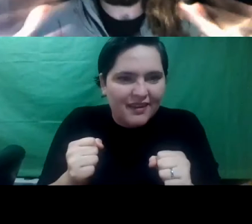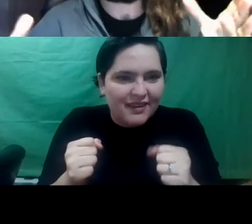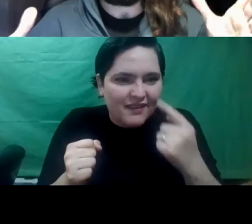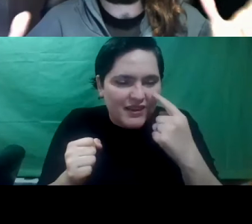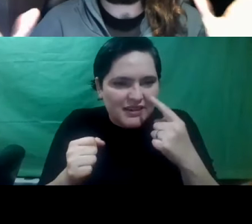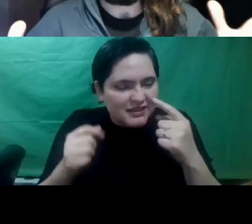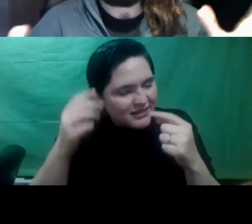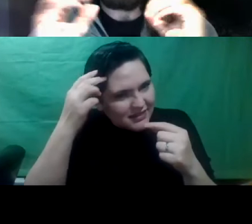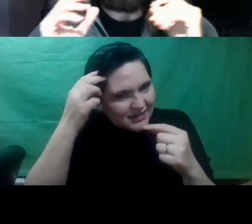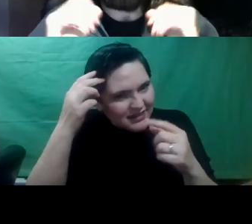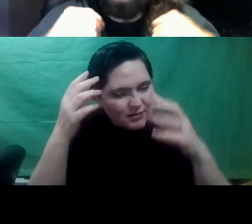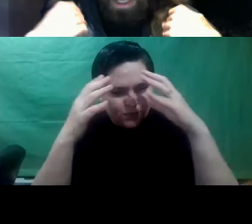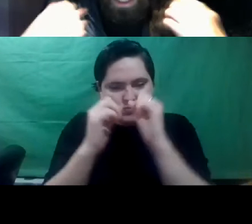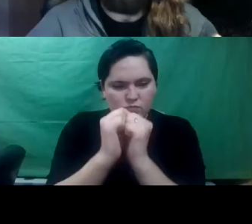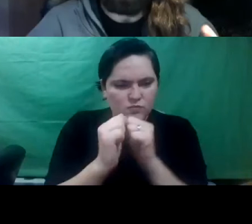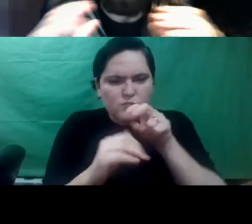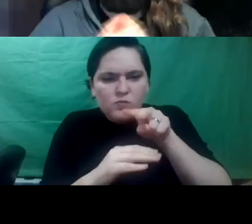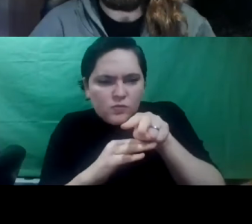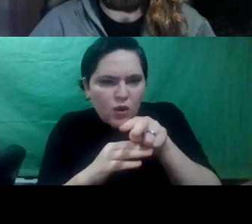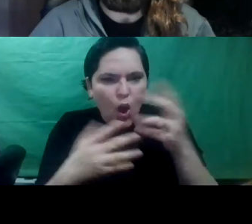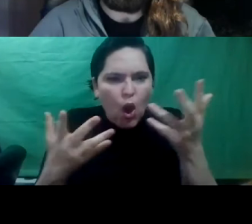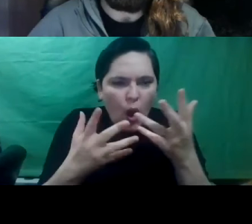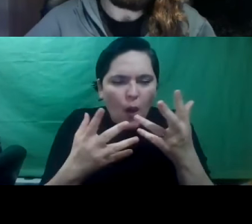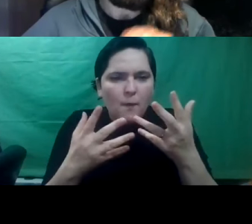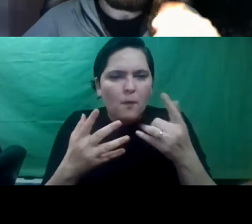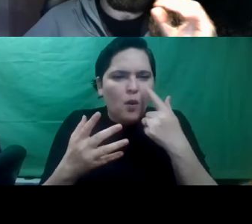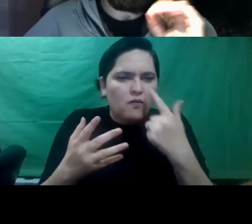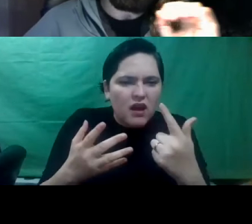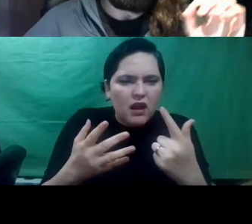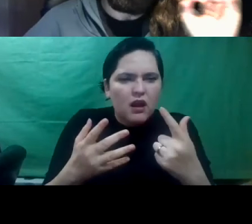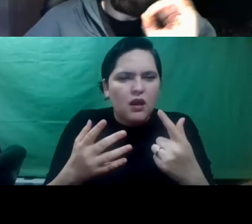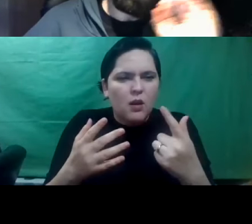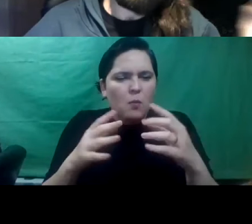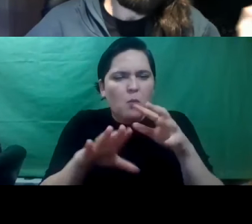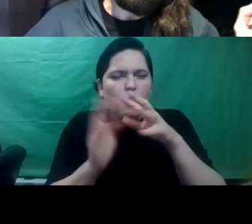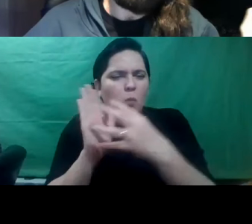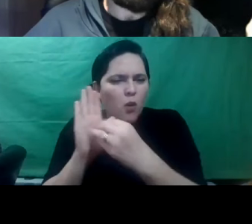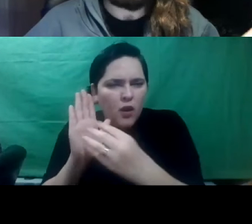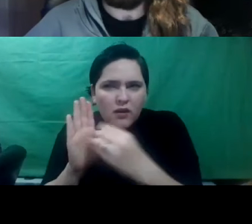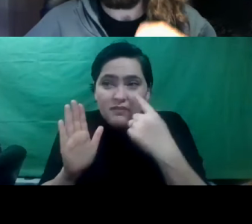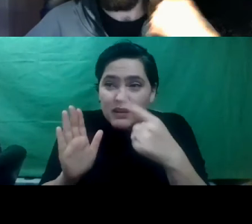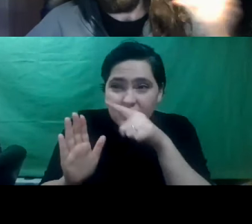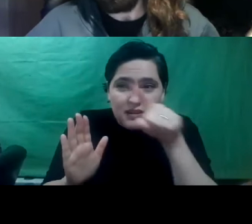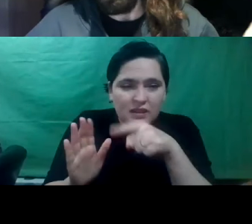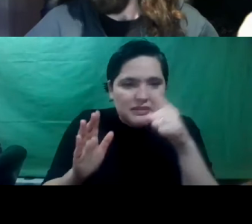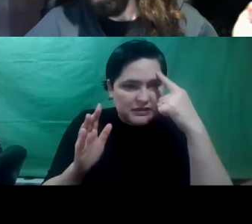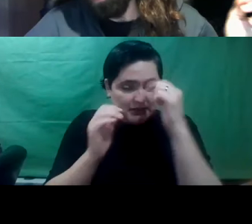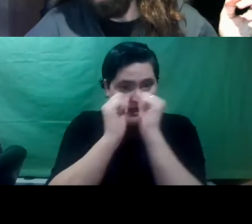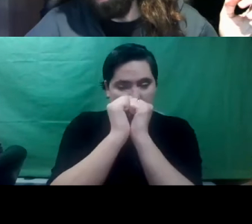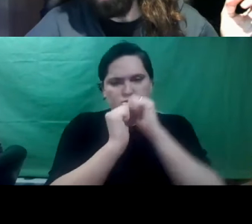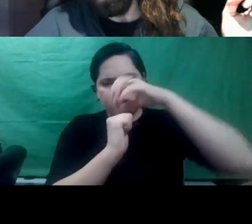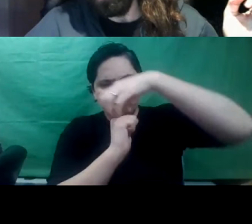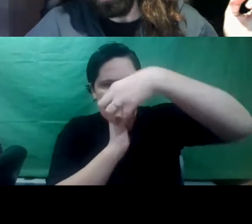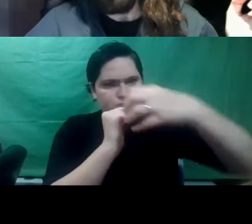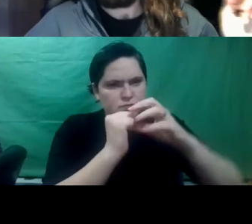las restricciones del modelo, a lo que se tiene que ajustar nuestro modelo generativo. Y entonces tenemos las áreas cerebrales, tenemos los datos a los cuales